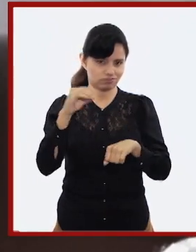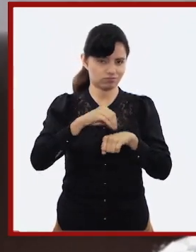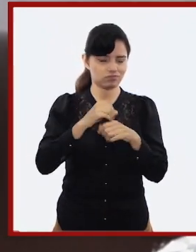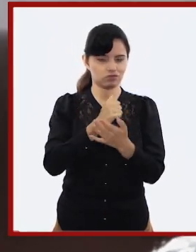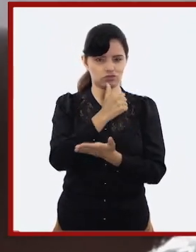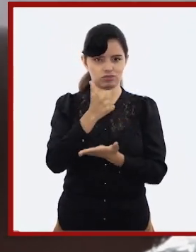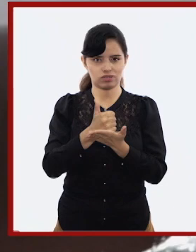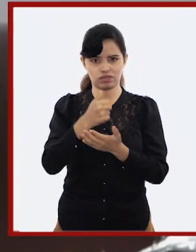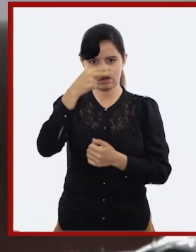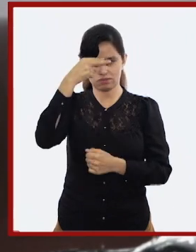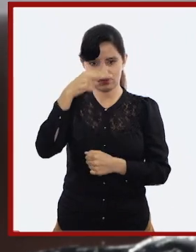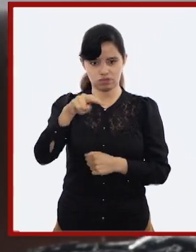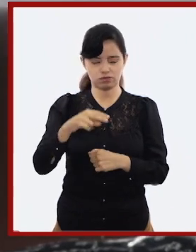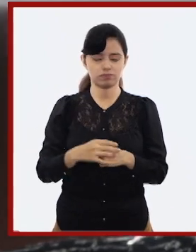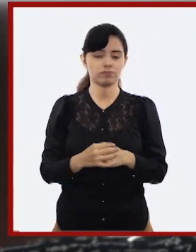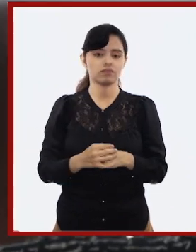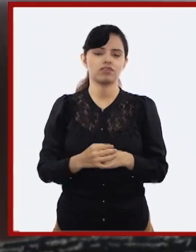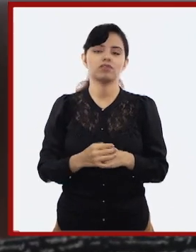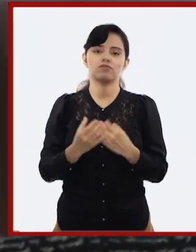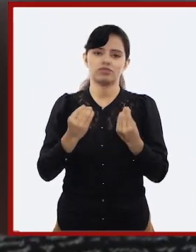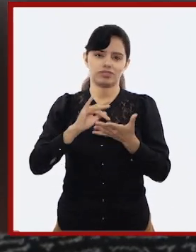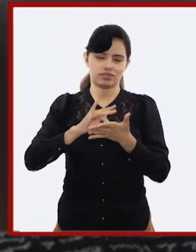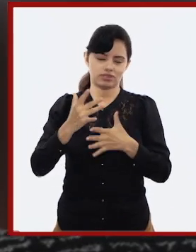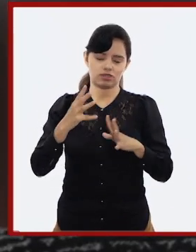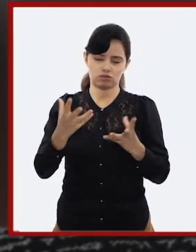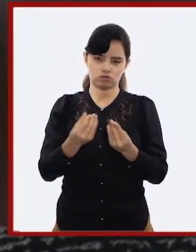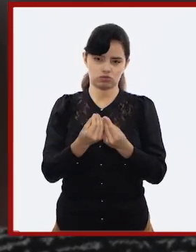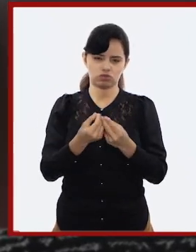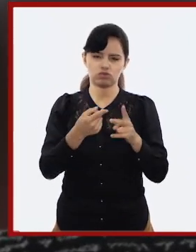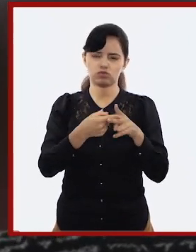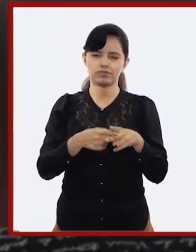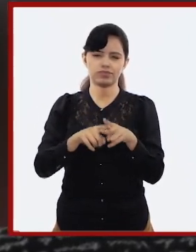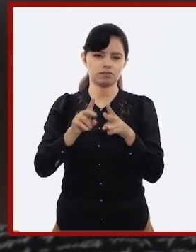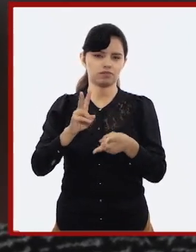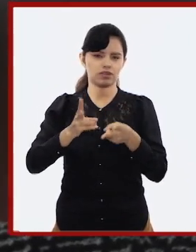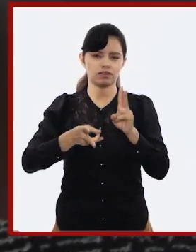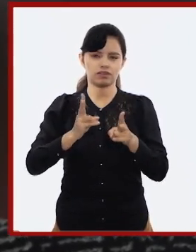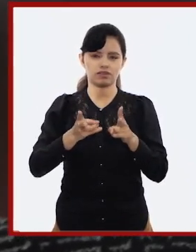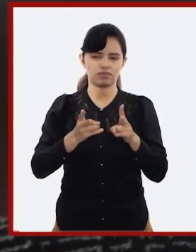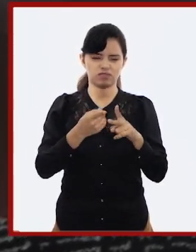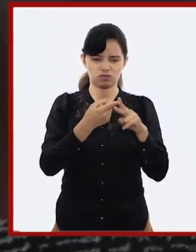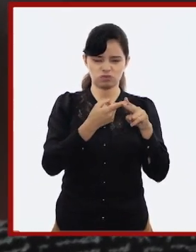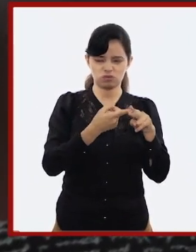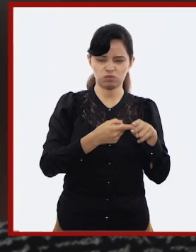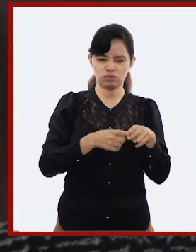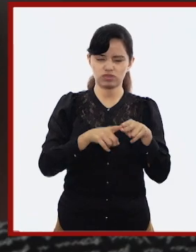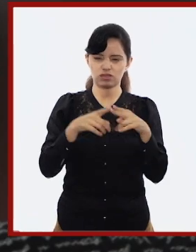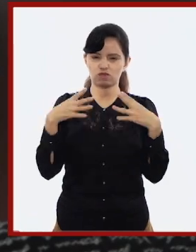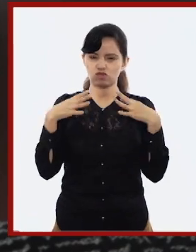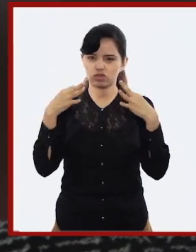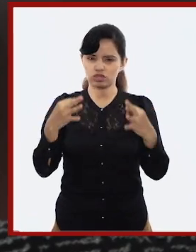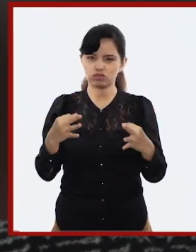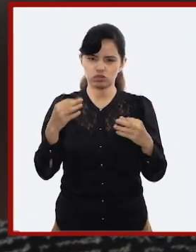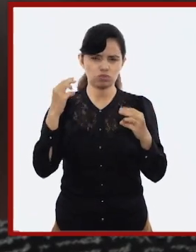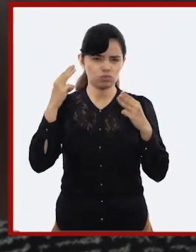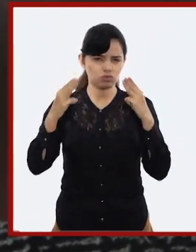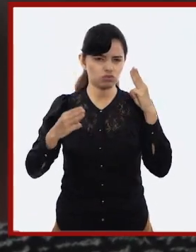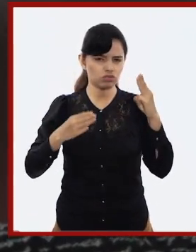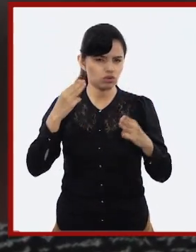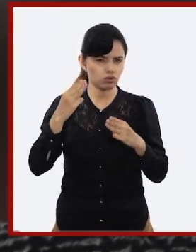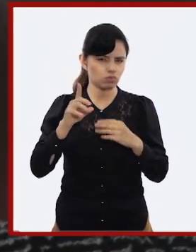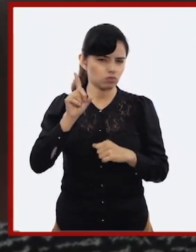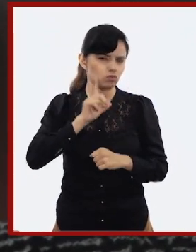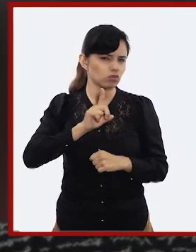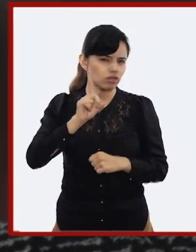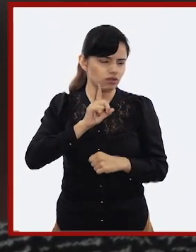por estar con nosotras y con nosotros. Me encantaría que nos empezaras platicando sobre el origen del Museo de la Mujer y por qué necesitábamos